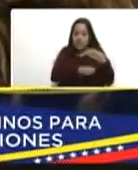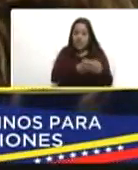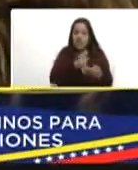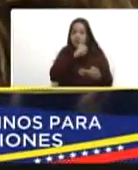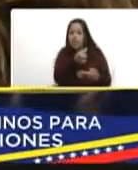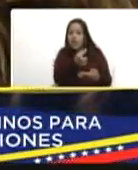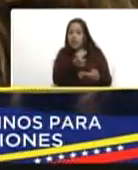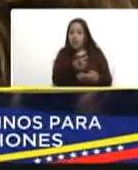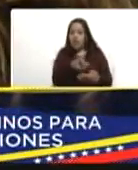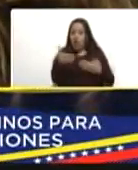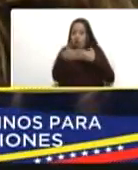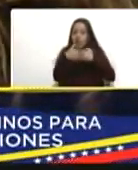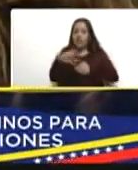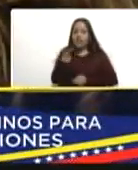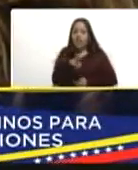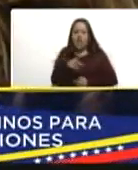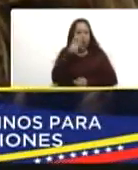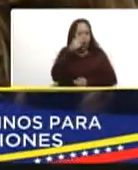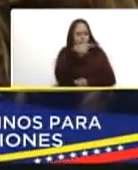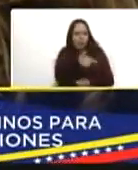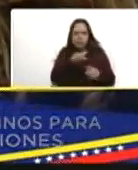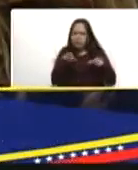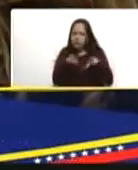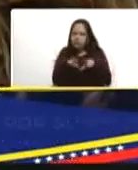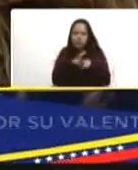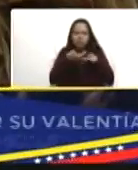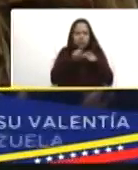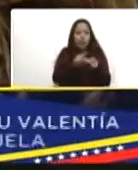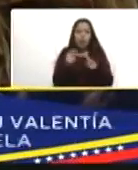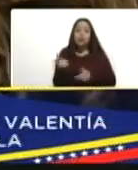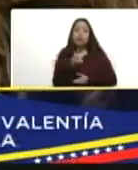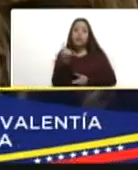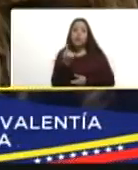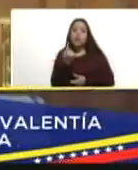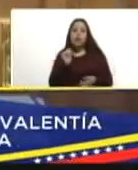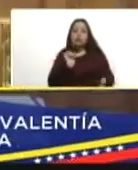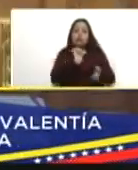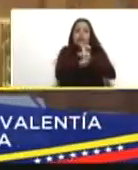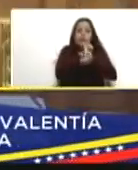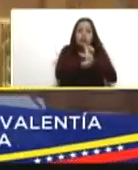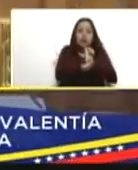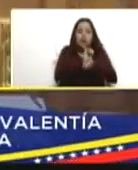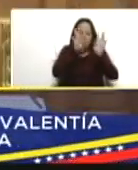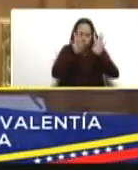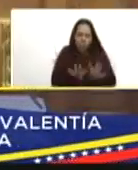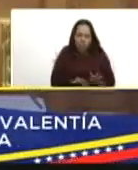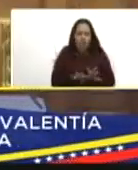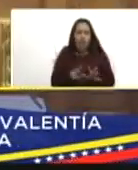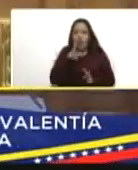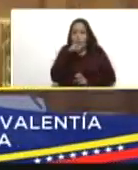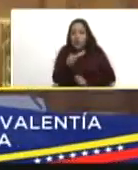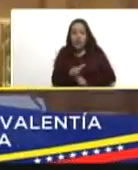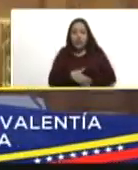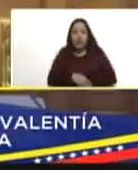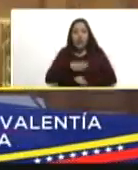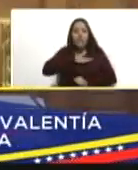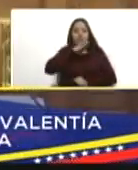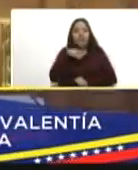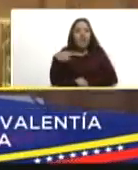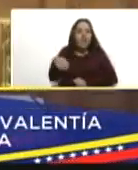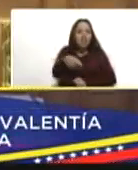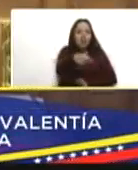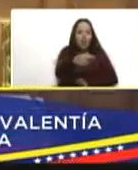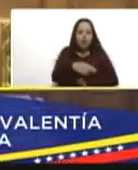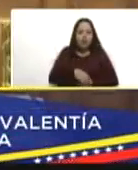Venezuela y resistió en su soledad en una cárcel putrefacta llena de